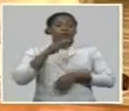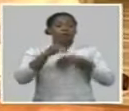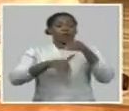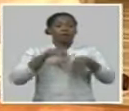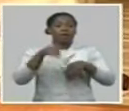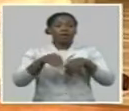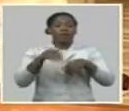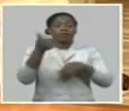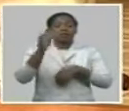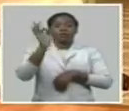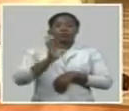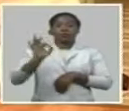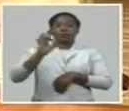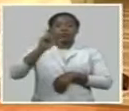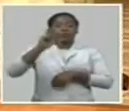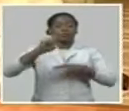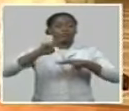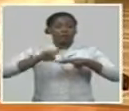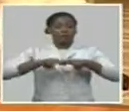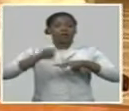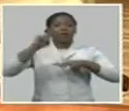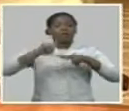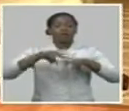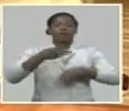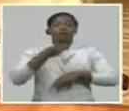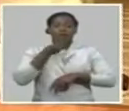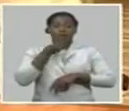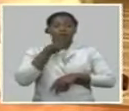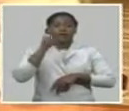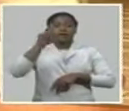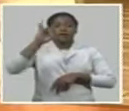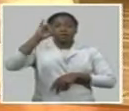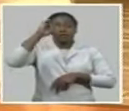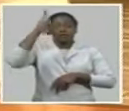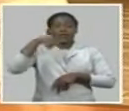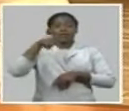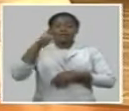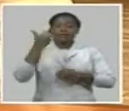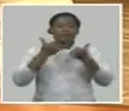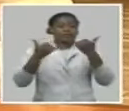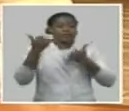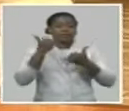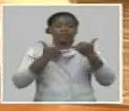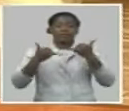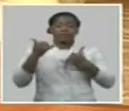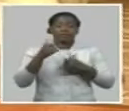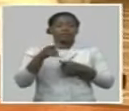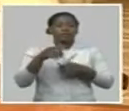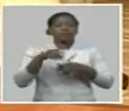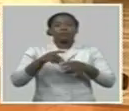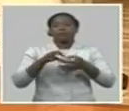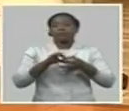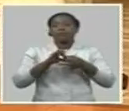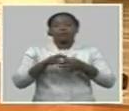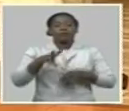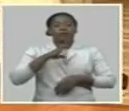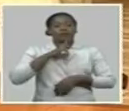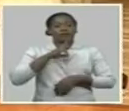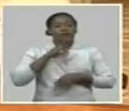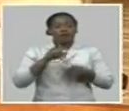octubre centro habana habana bien la lista o sea que las llamadas se corresponden a estamos masificando